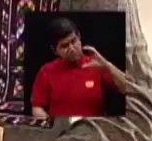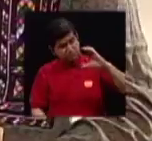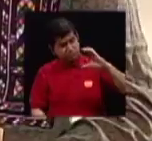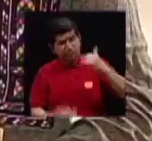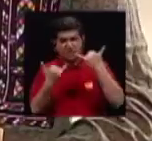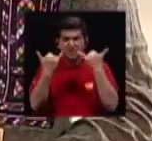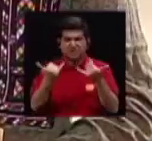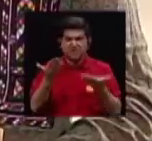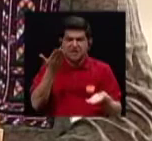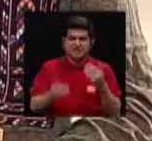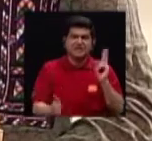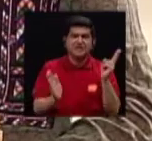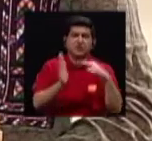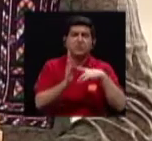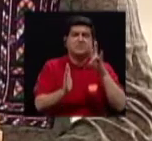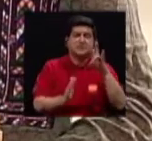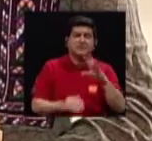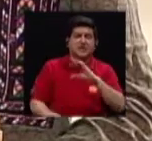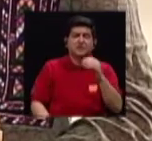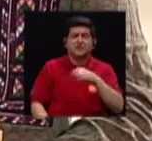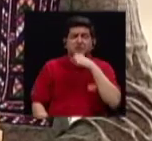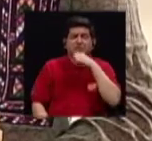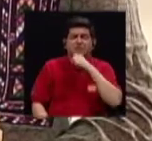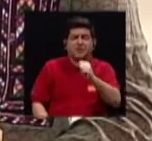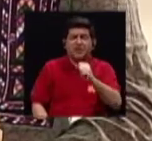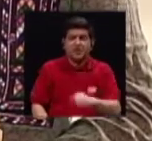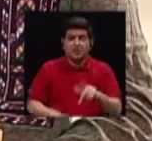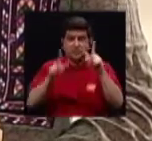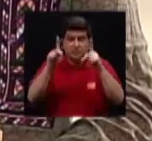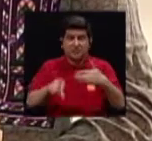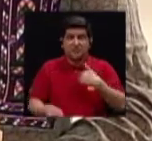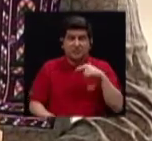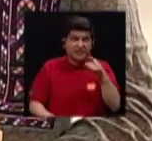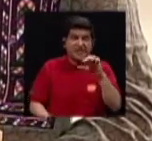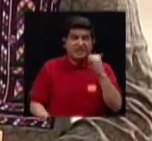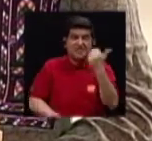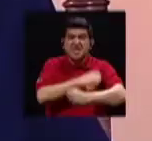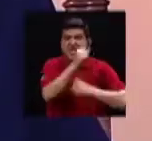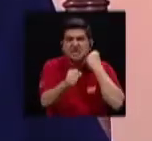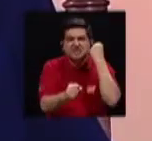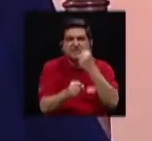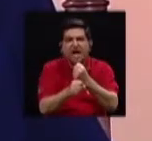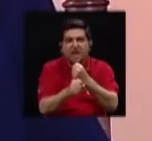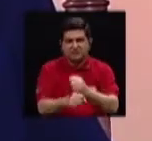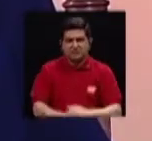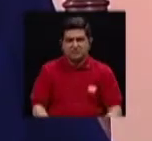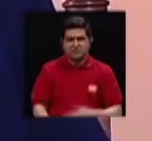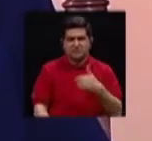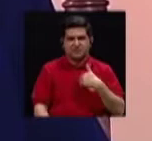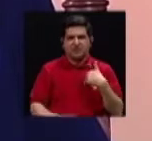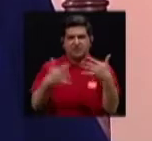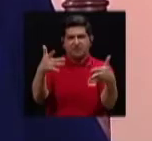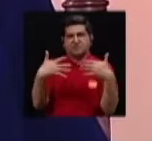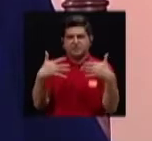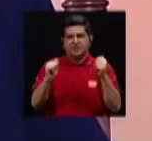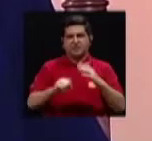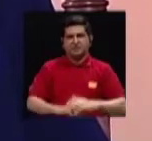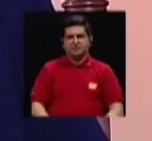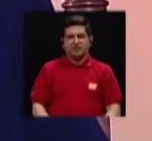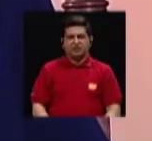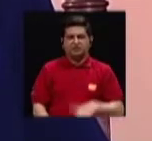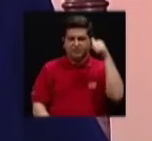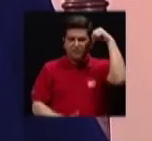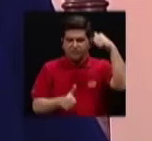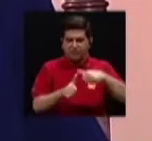por ejemplo, del 2007 o más viejos, hay personas que tienen ahí 10 años de tener un expediente, ¿verdad? Recordemos que aunque